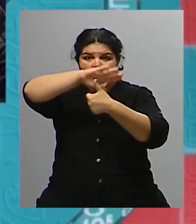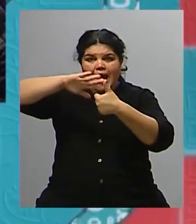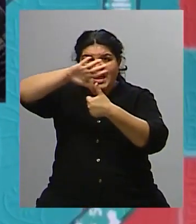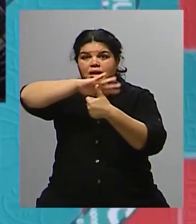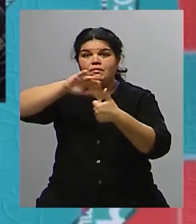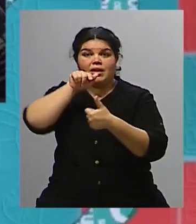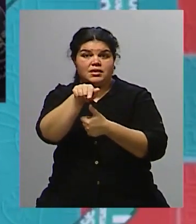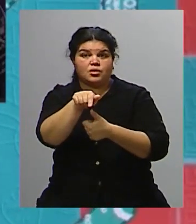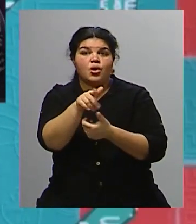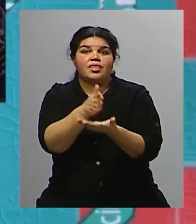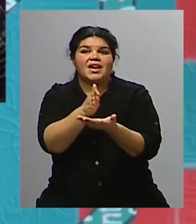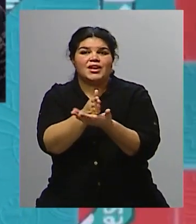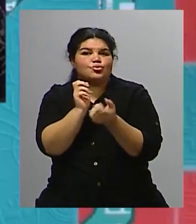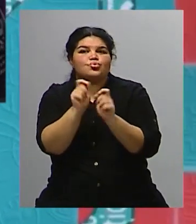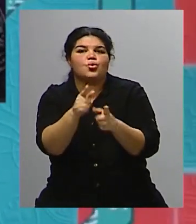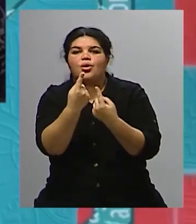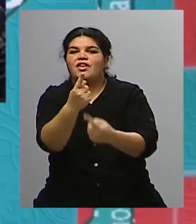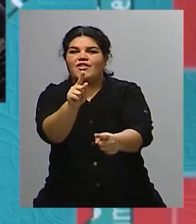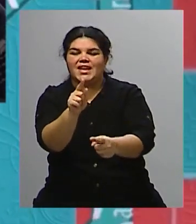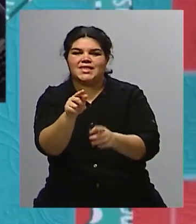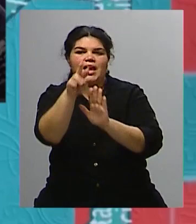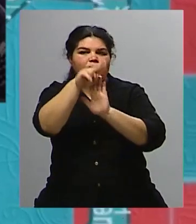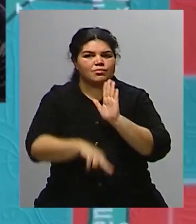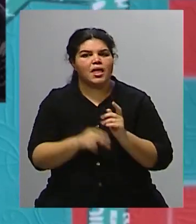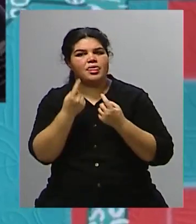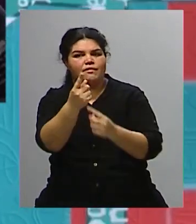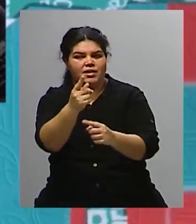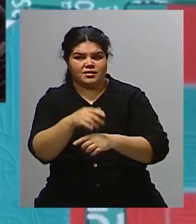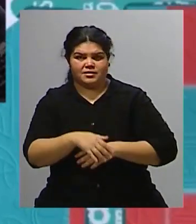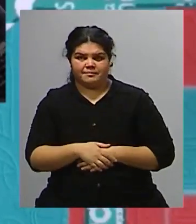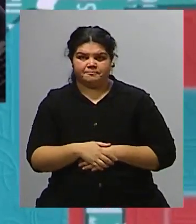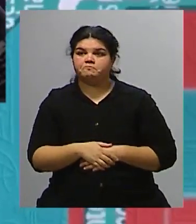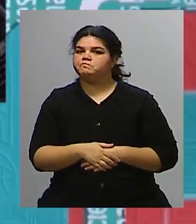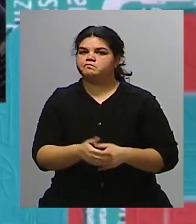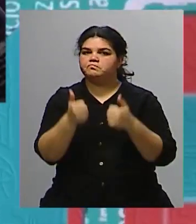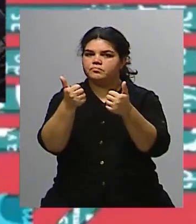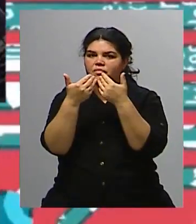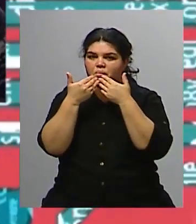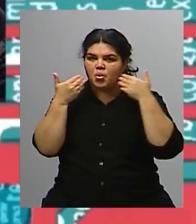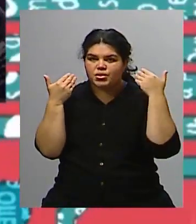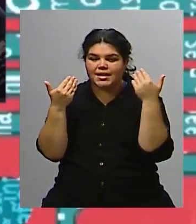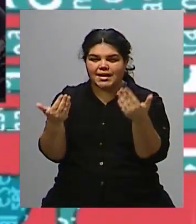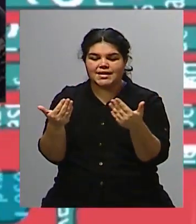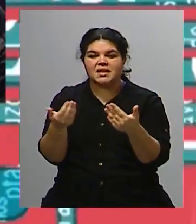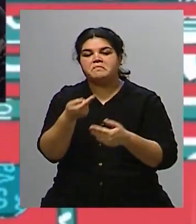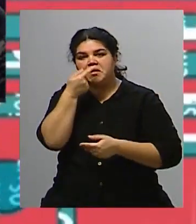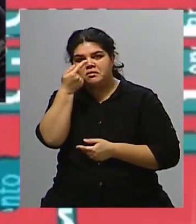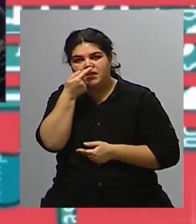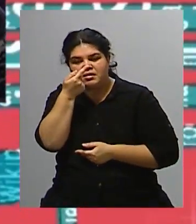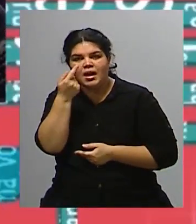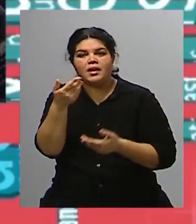avance, sin duda. Esteban, te agradecemos muchísimo este rato con nosotros, ha sido un placer y realmente muy interesante la